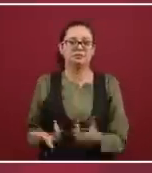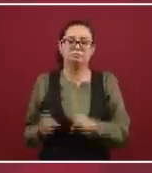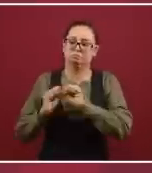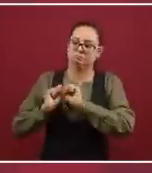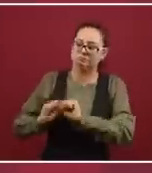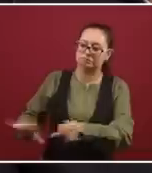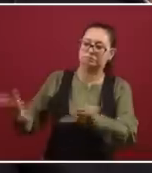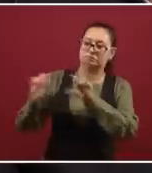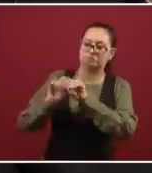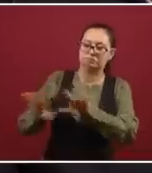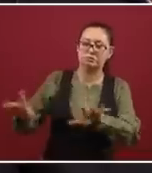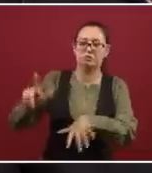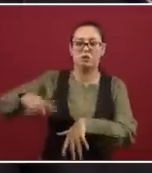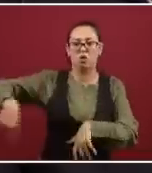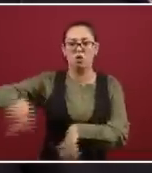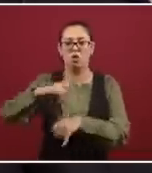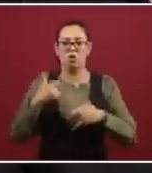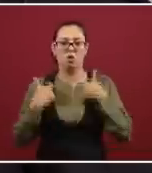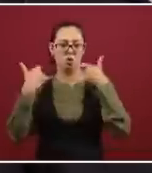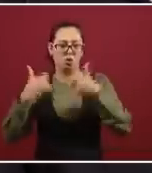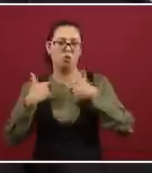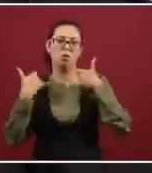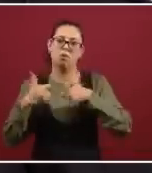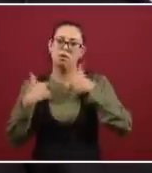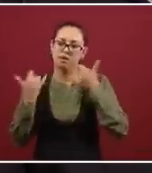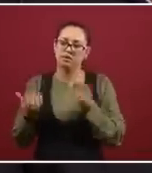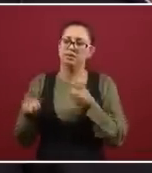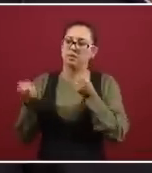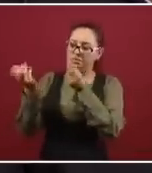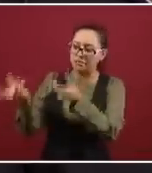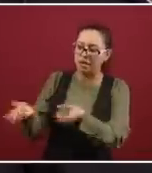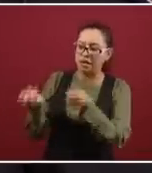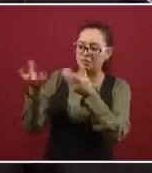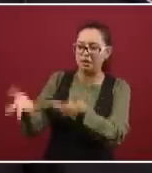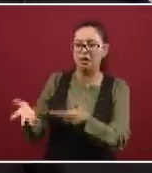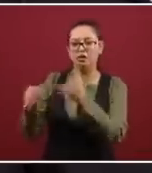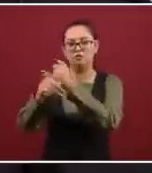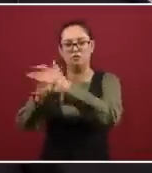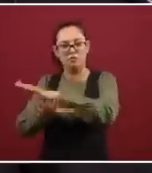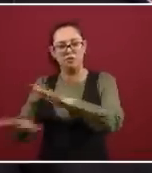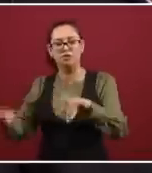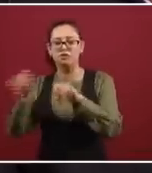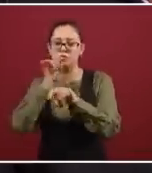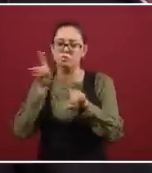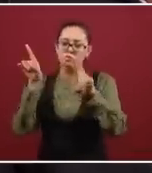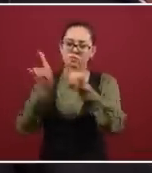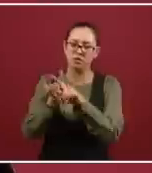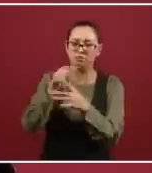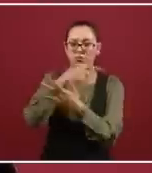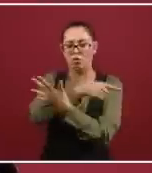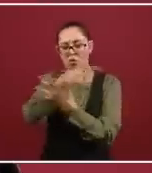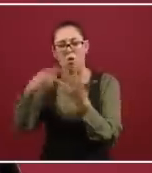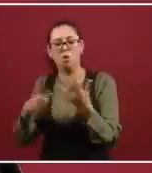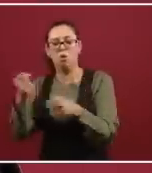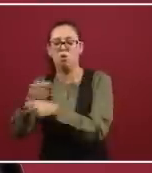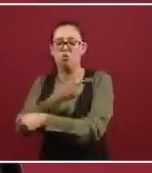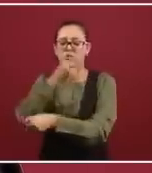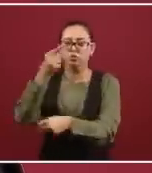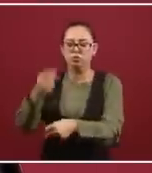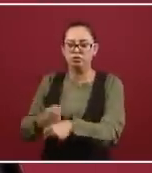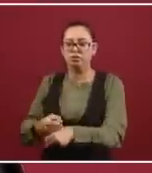jóvenes y dar opciones también, dar alternativas, fortalecer valores,